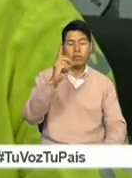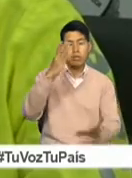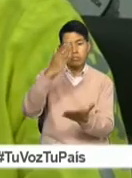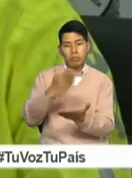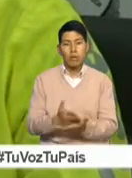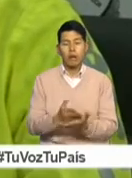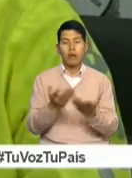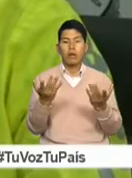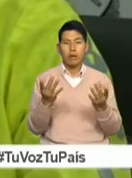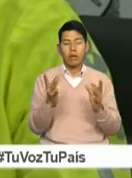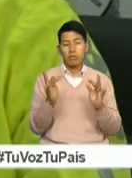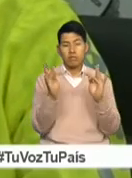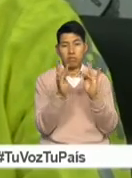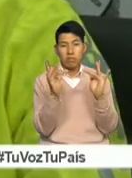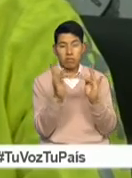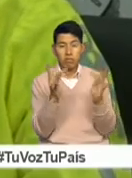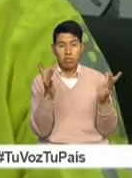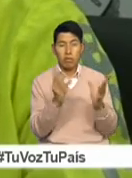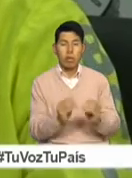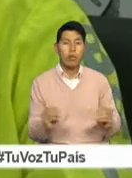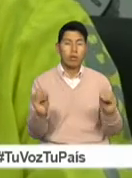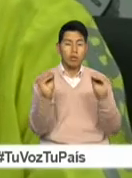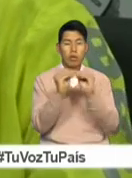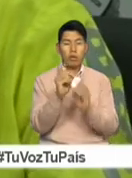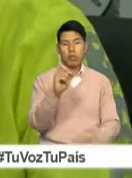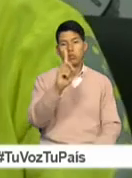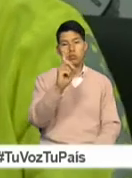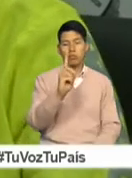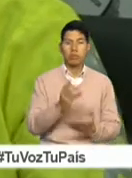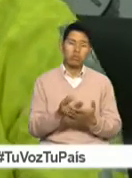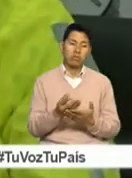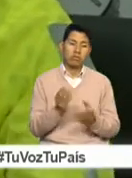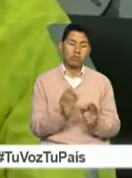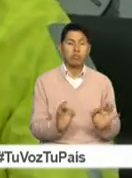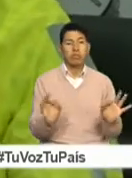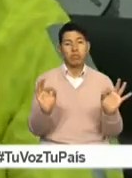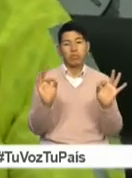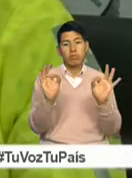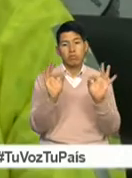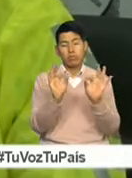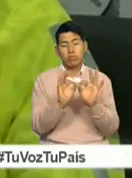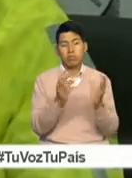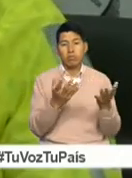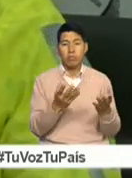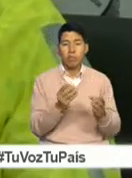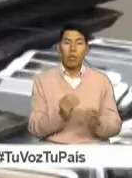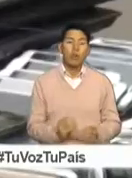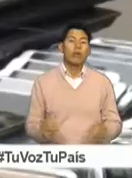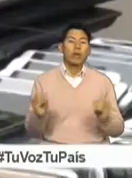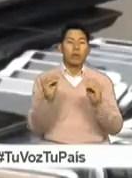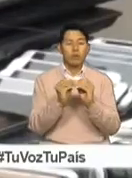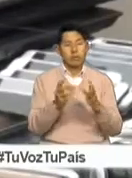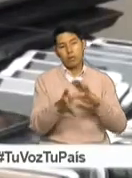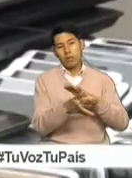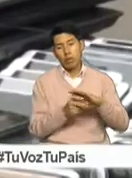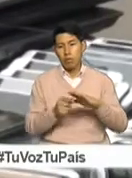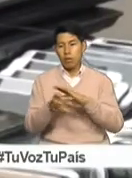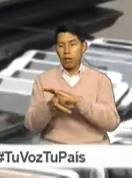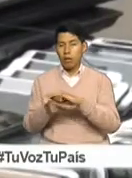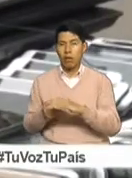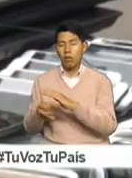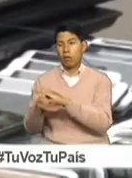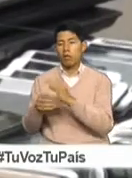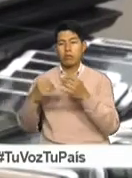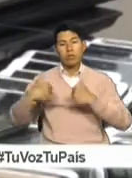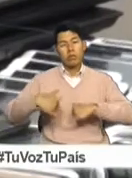conectar en el mismo sistema de ado eléctrico porque esto es lo que permite que se continúe con este tipo de robos según la policía esta